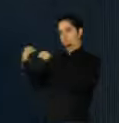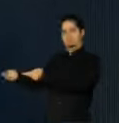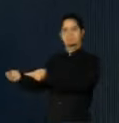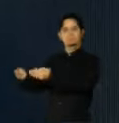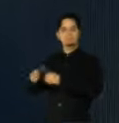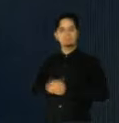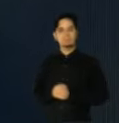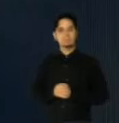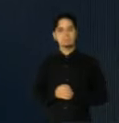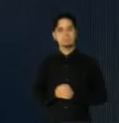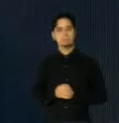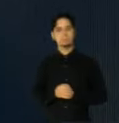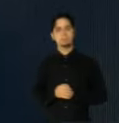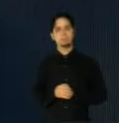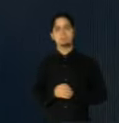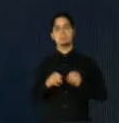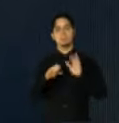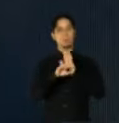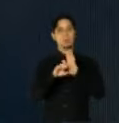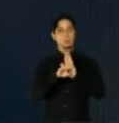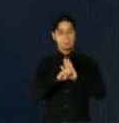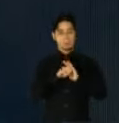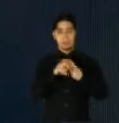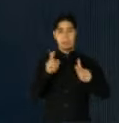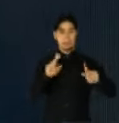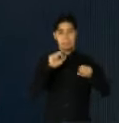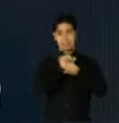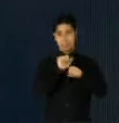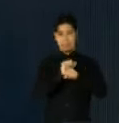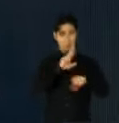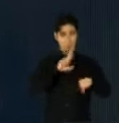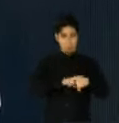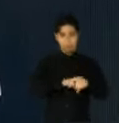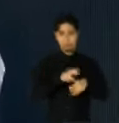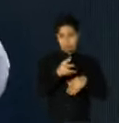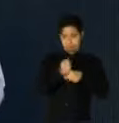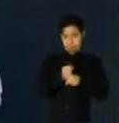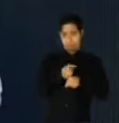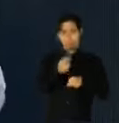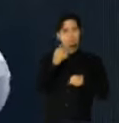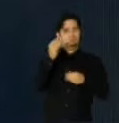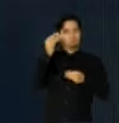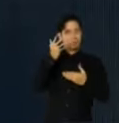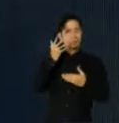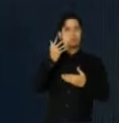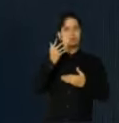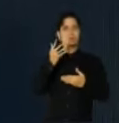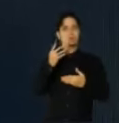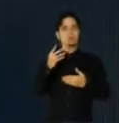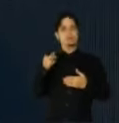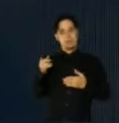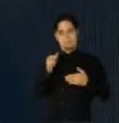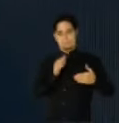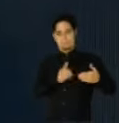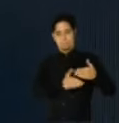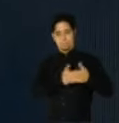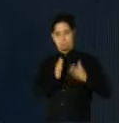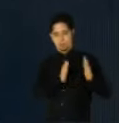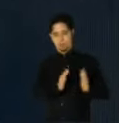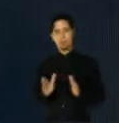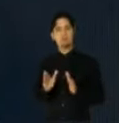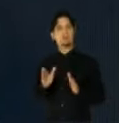personas que se encargan de recibir ese mensaje, que son las personas que están encargadas en el proceso ordenado que explicó la gobernadora